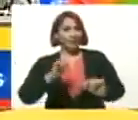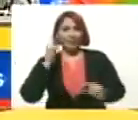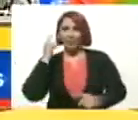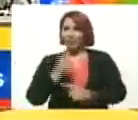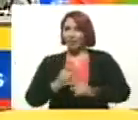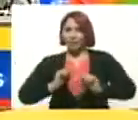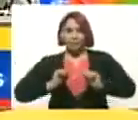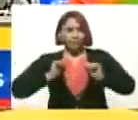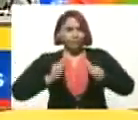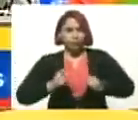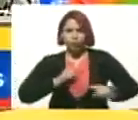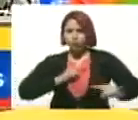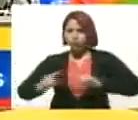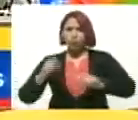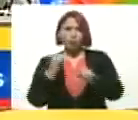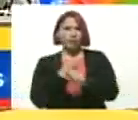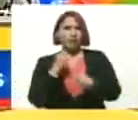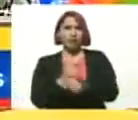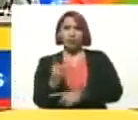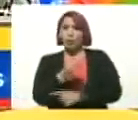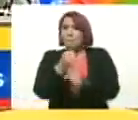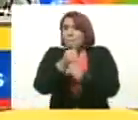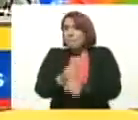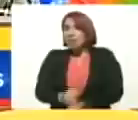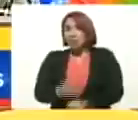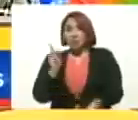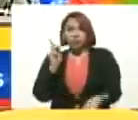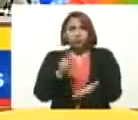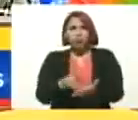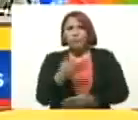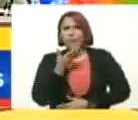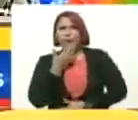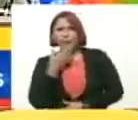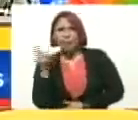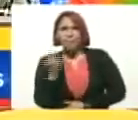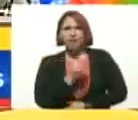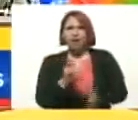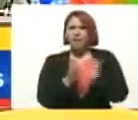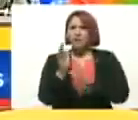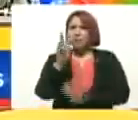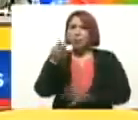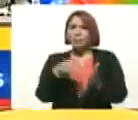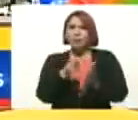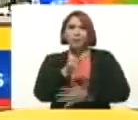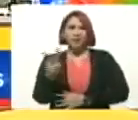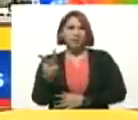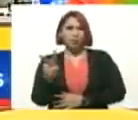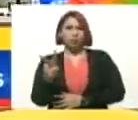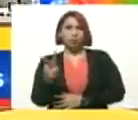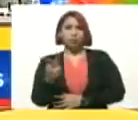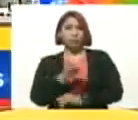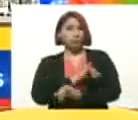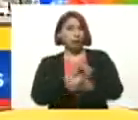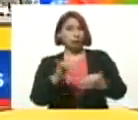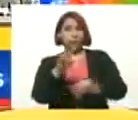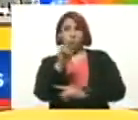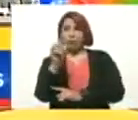trabajar. No esperemos que llegue el mes de abril 2022. Son 20 años ya.